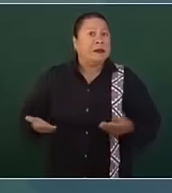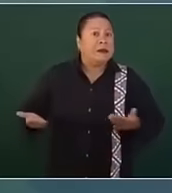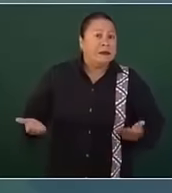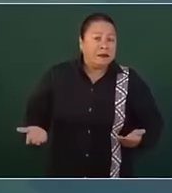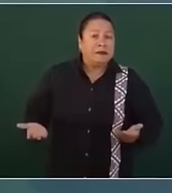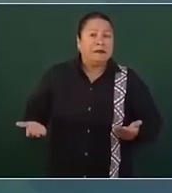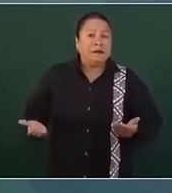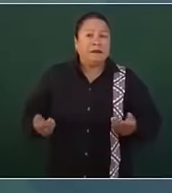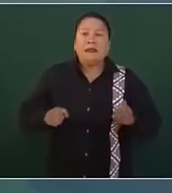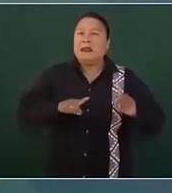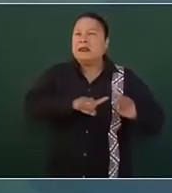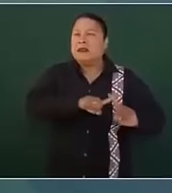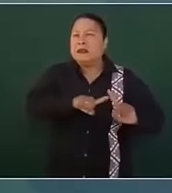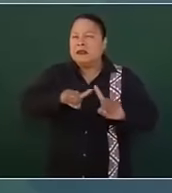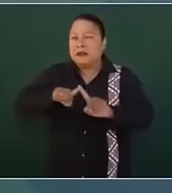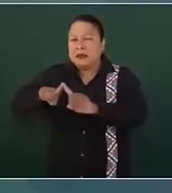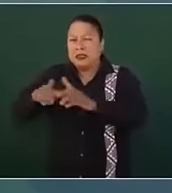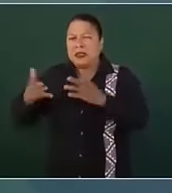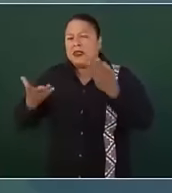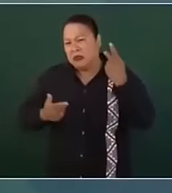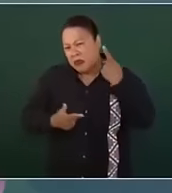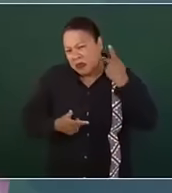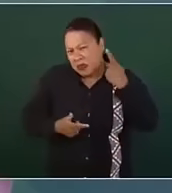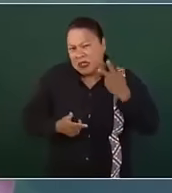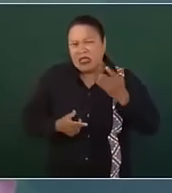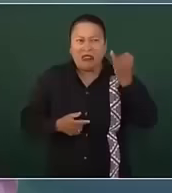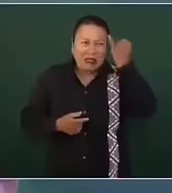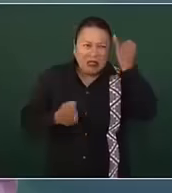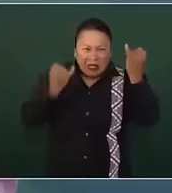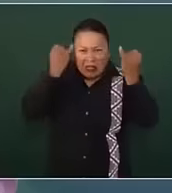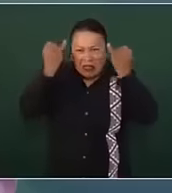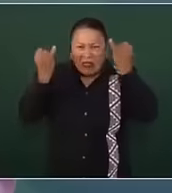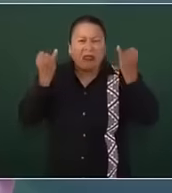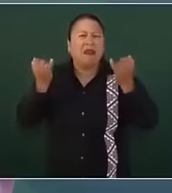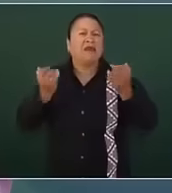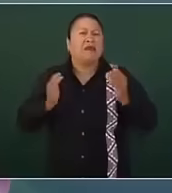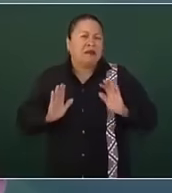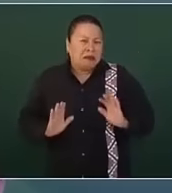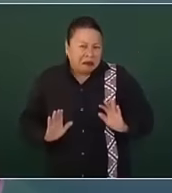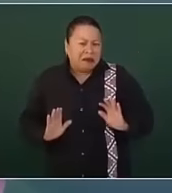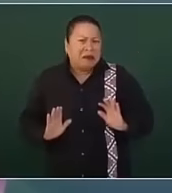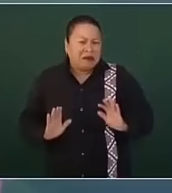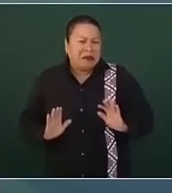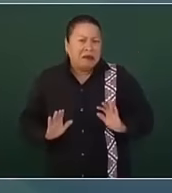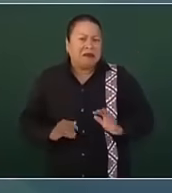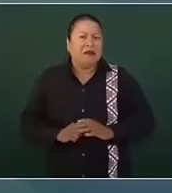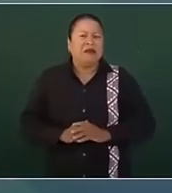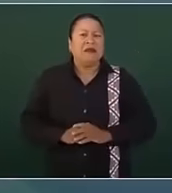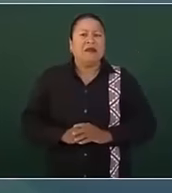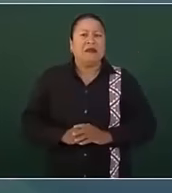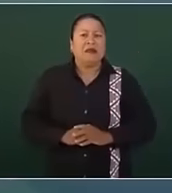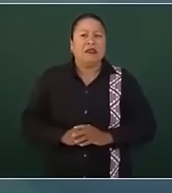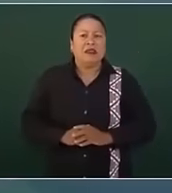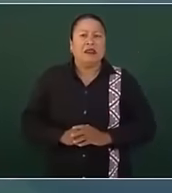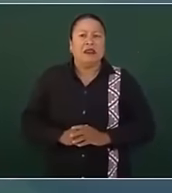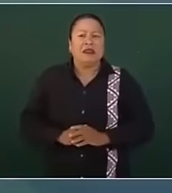independientemente de las diferencias políticas, ideológicas que se puedan tener.